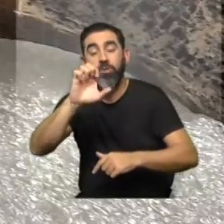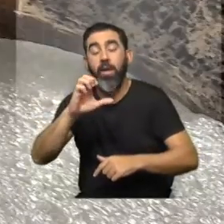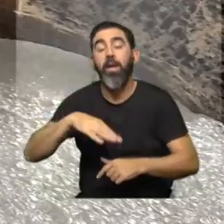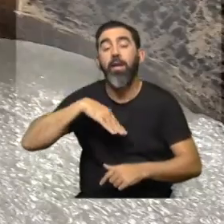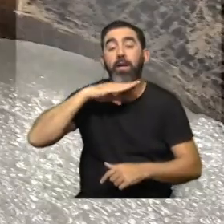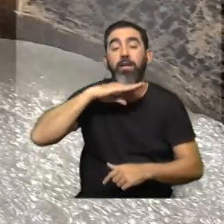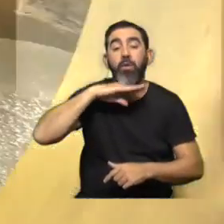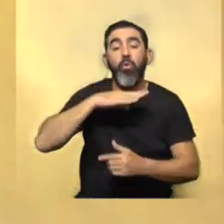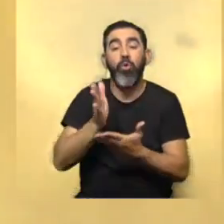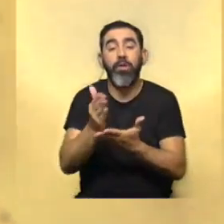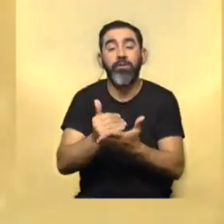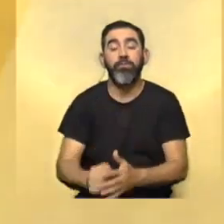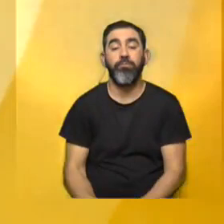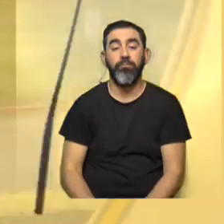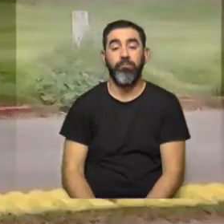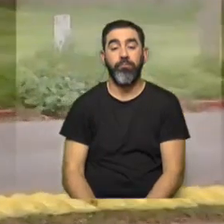Canelones.